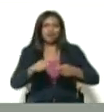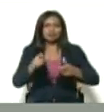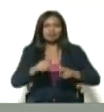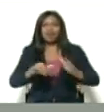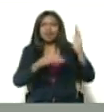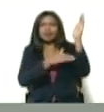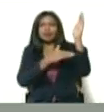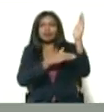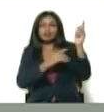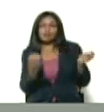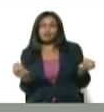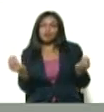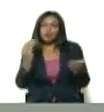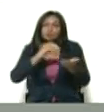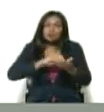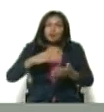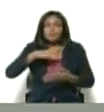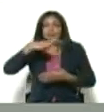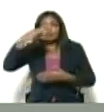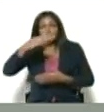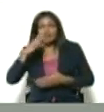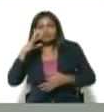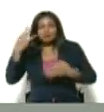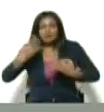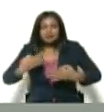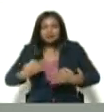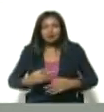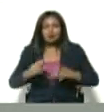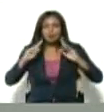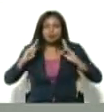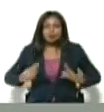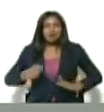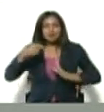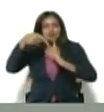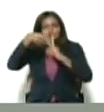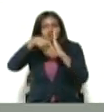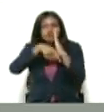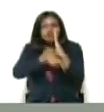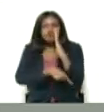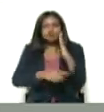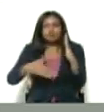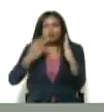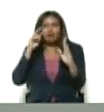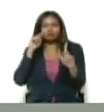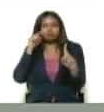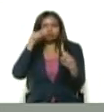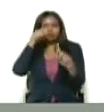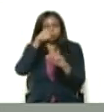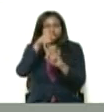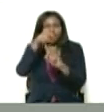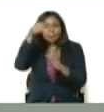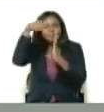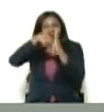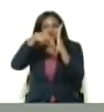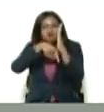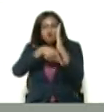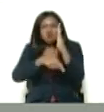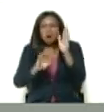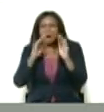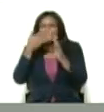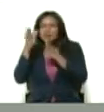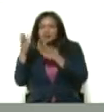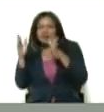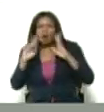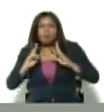esa espiritualidad no solo de un humanismo profundo, sino de un humanismo capaz de ver más allá de lo humano y relacionarse diferente